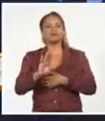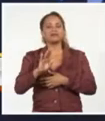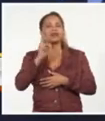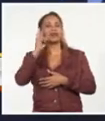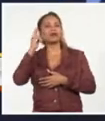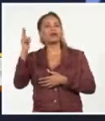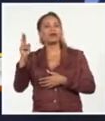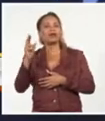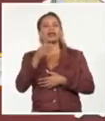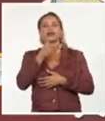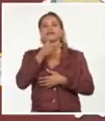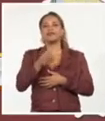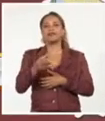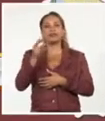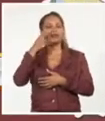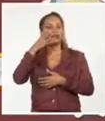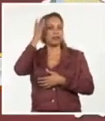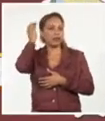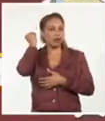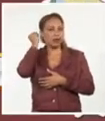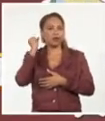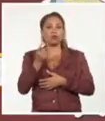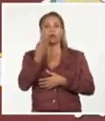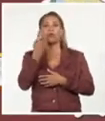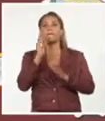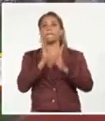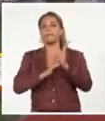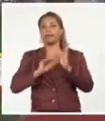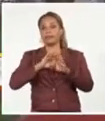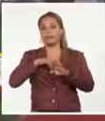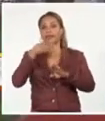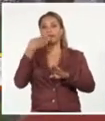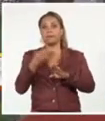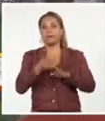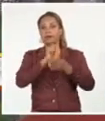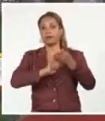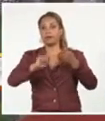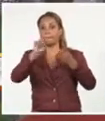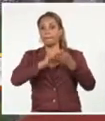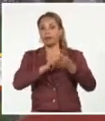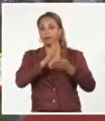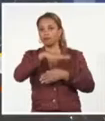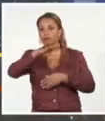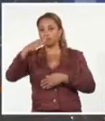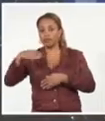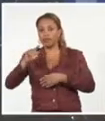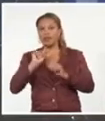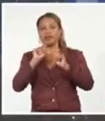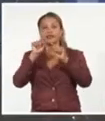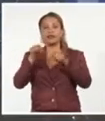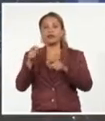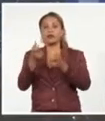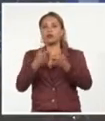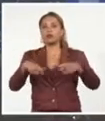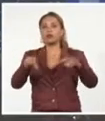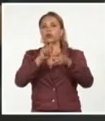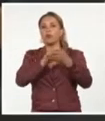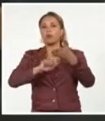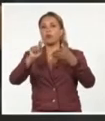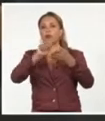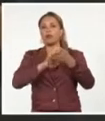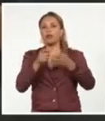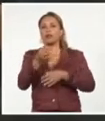Castro, un mes después de su primera visita al asentamiento del plan turquino El Guinero La Granja del Consejo Popular de Virán,